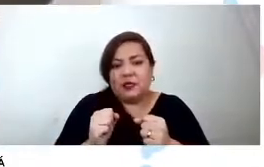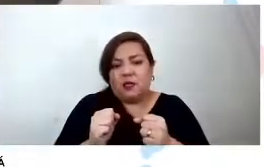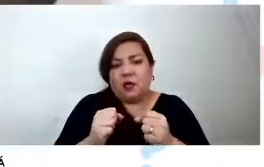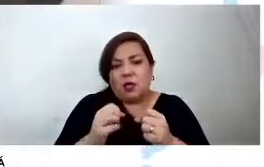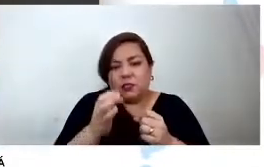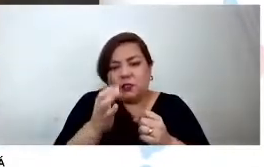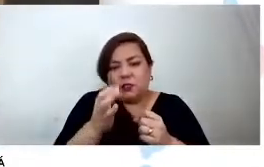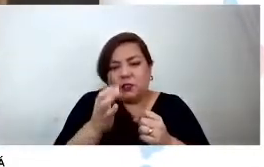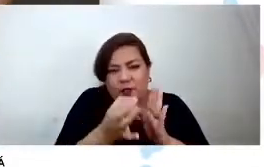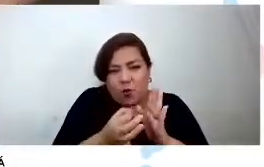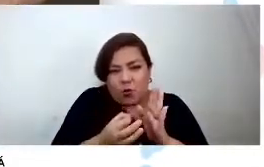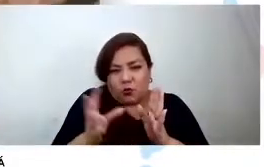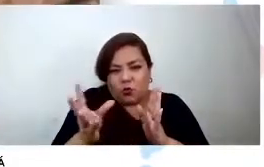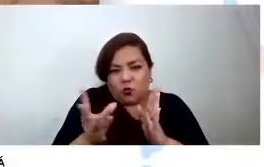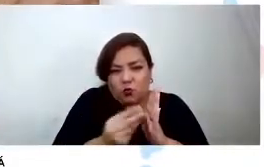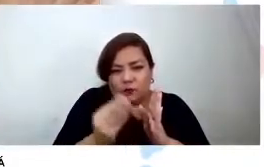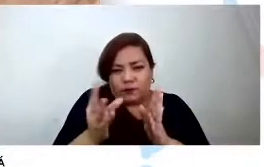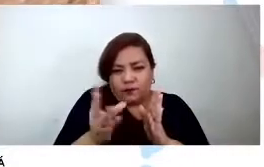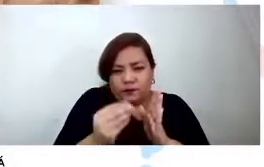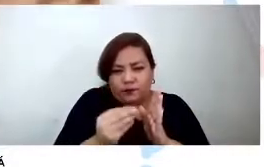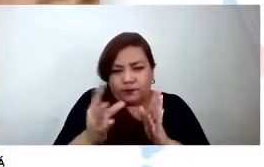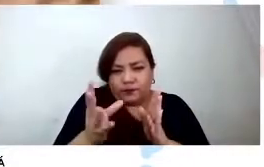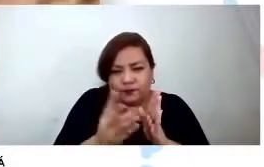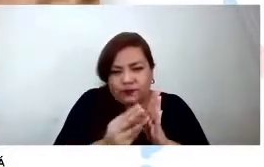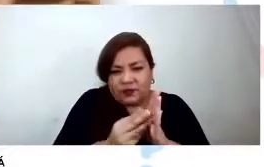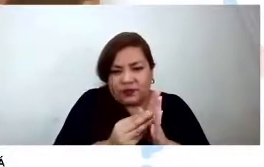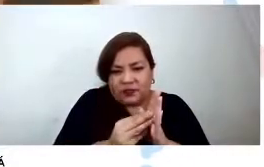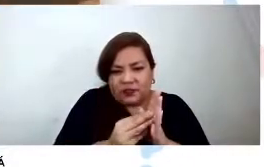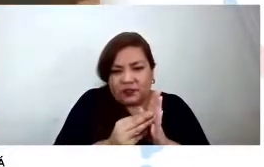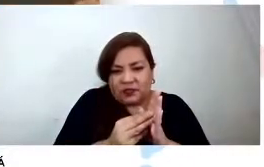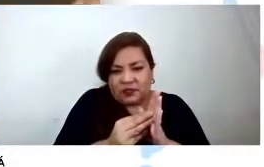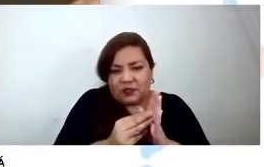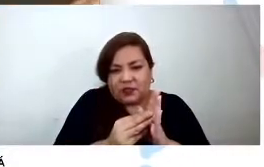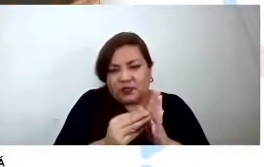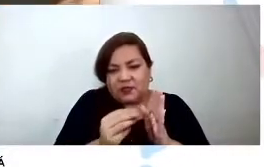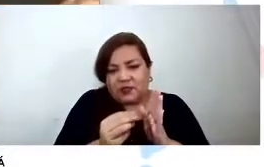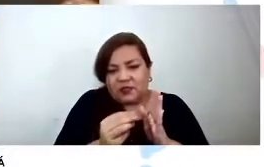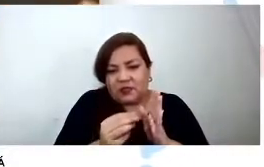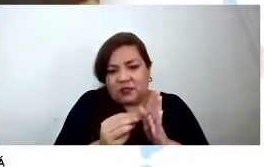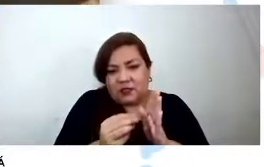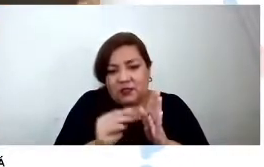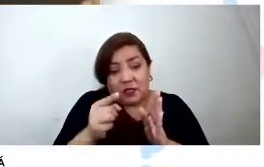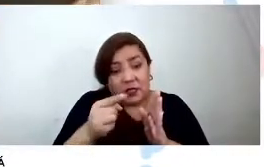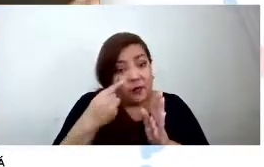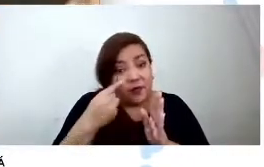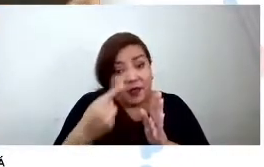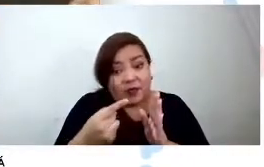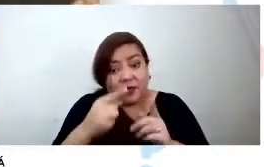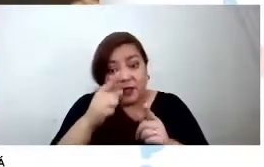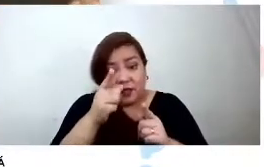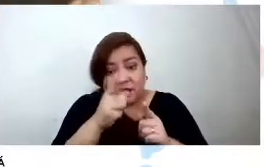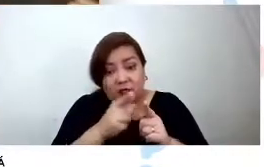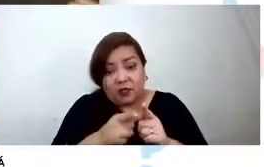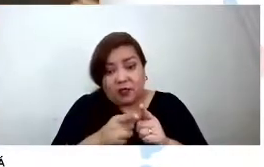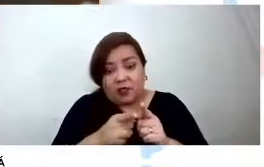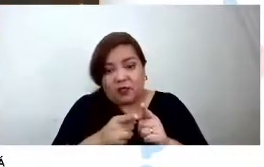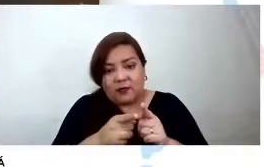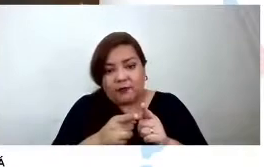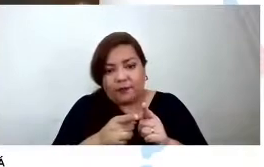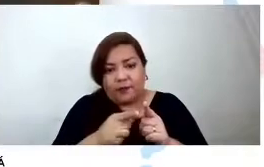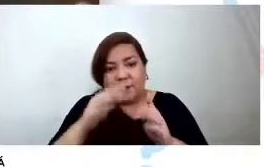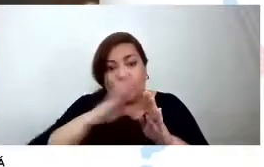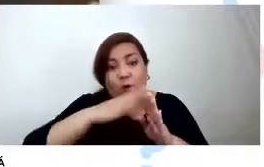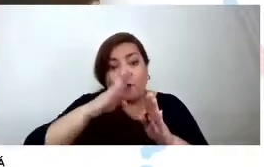que absorbe este tipo de adhesivos, y acá ustedes pueden ver que lo que se retiró fue solamente por